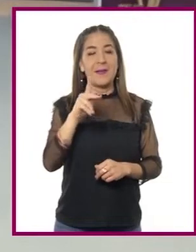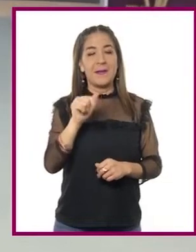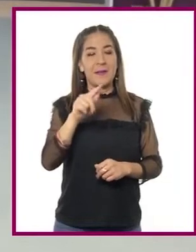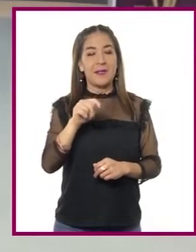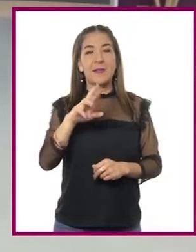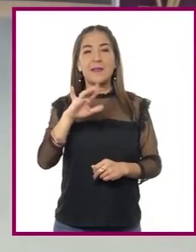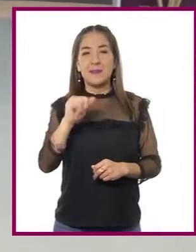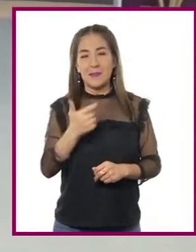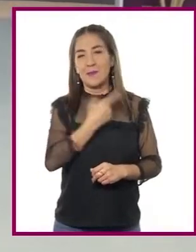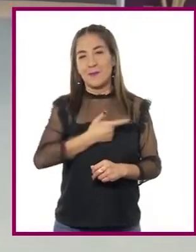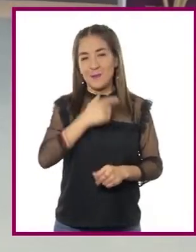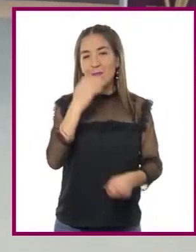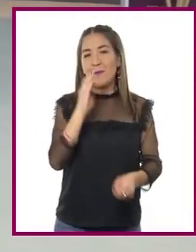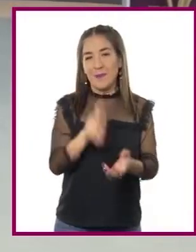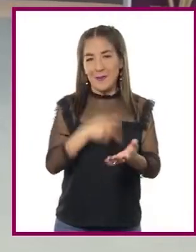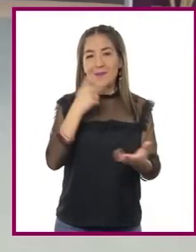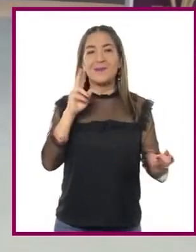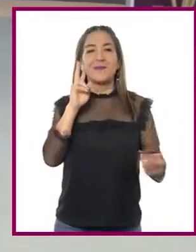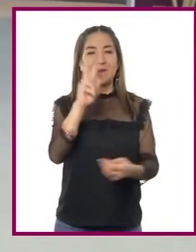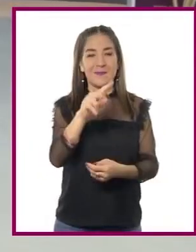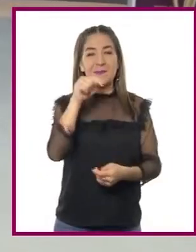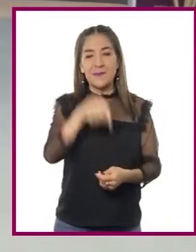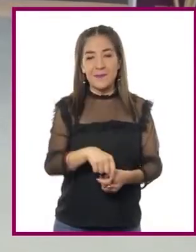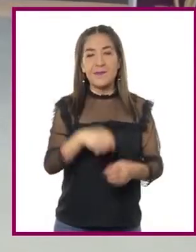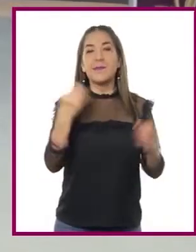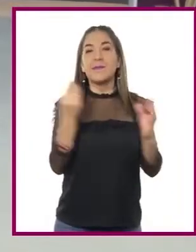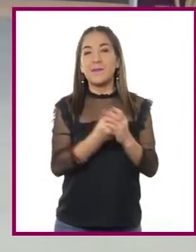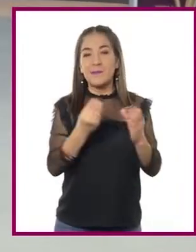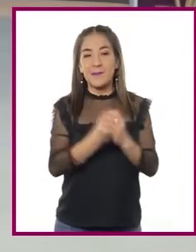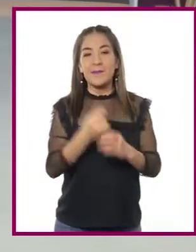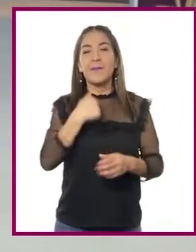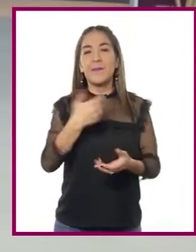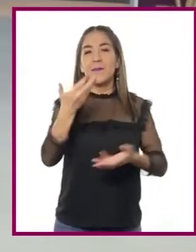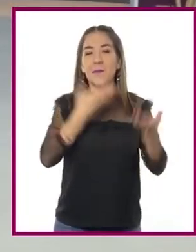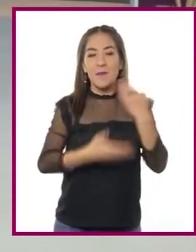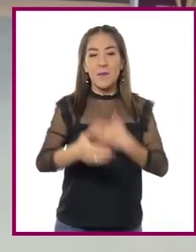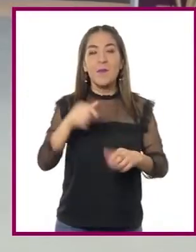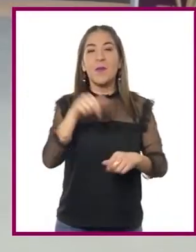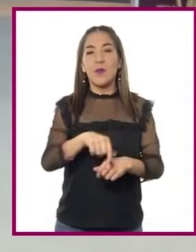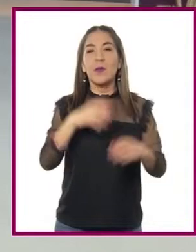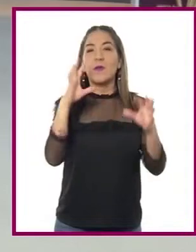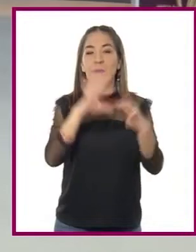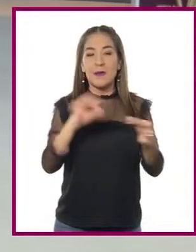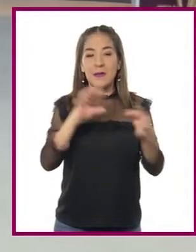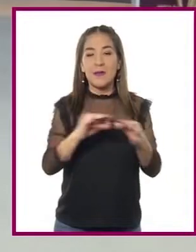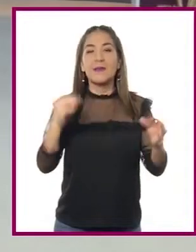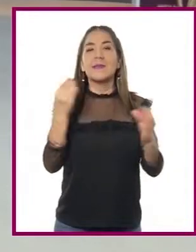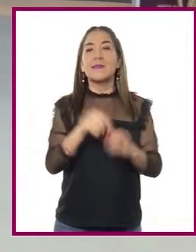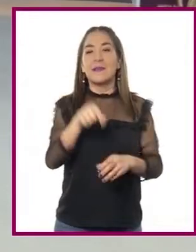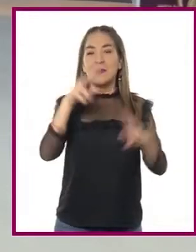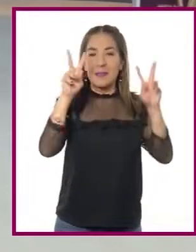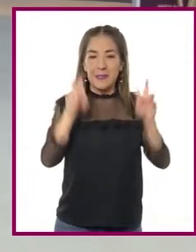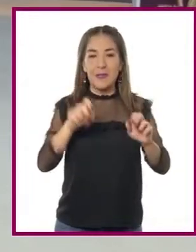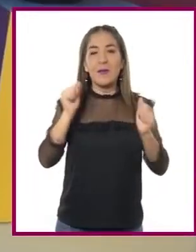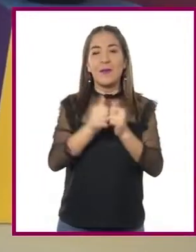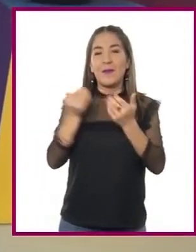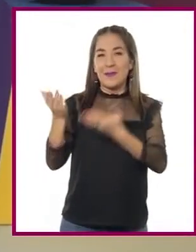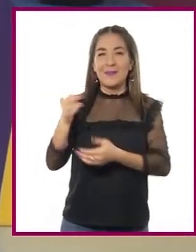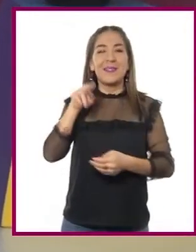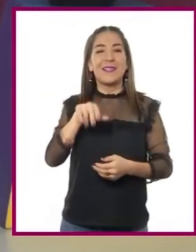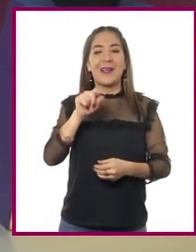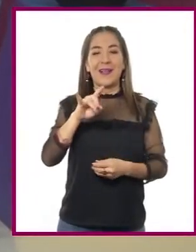estar nuevamente con ustedes, sobre todo ahora que estaré compartiendo la conducción del tema con la querida Nadia